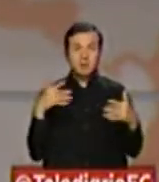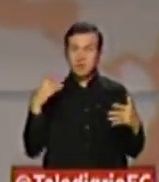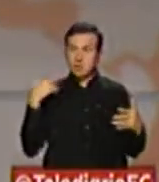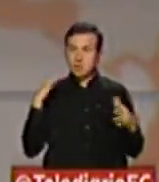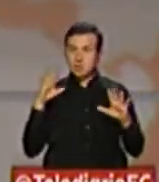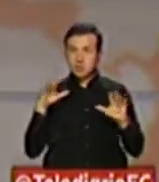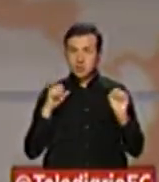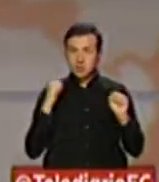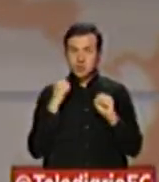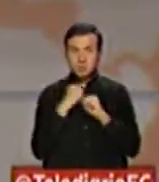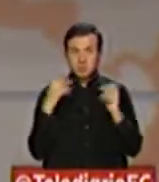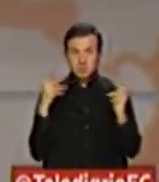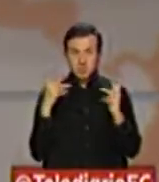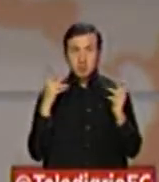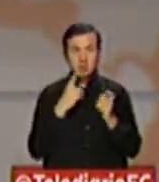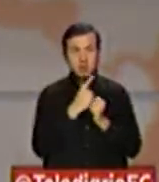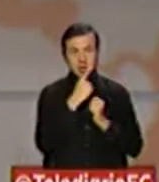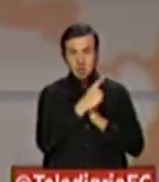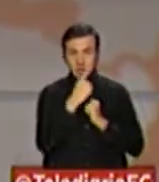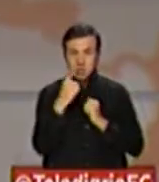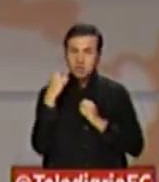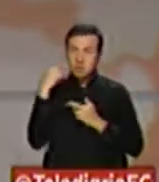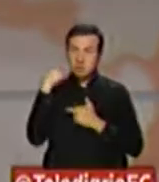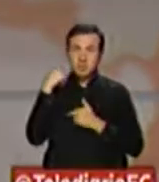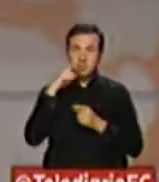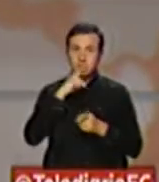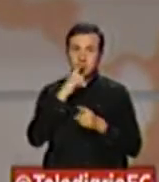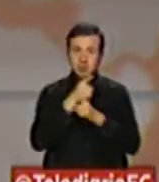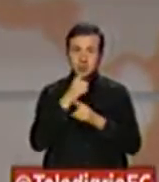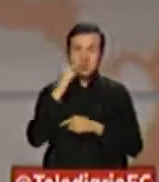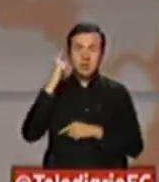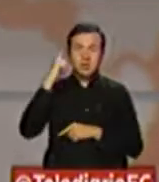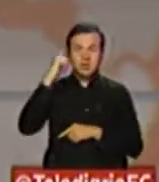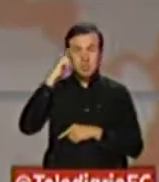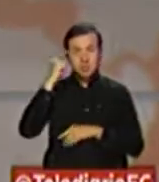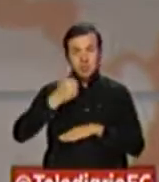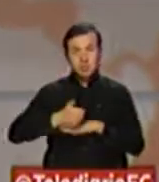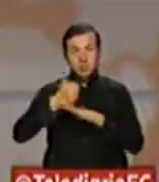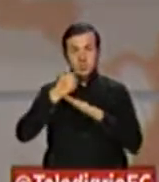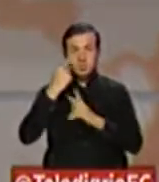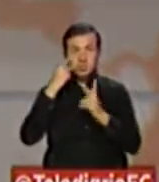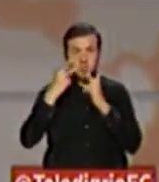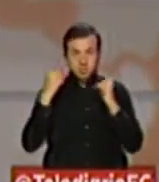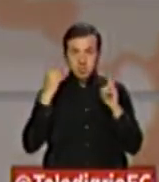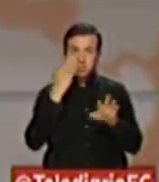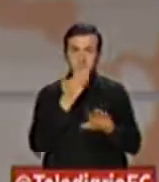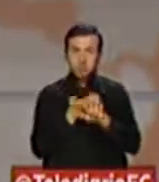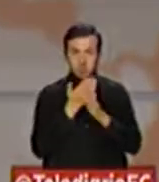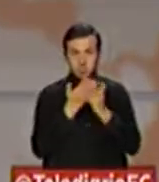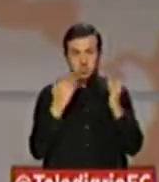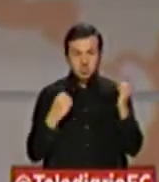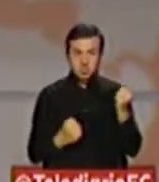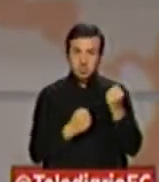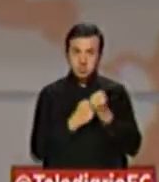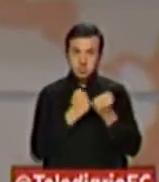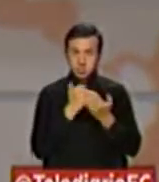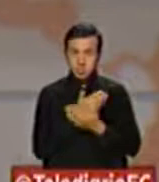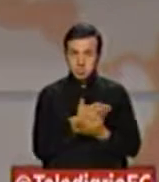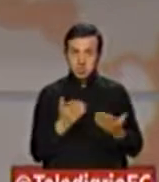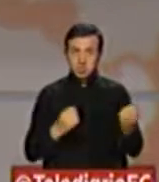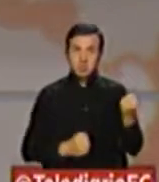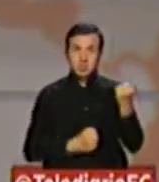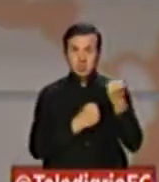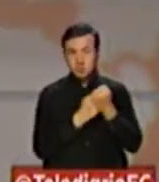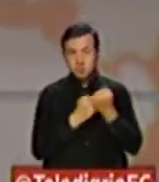década. Entonces yo creo que cada uno desde nuestro rol podemos exigir a las autoridades, podemos observar y podemos proponer y apoyar también. Tenemos que